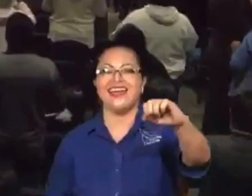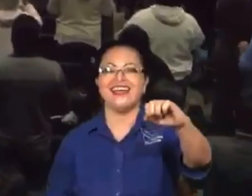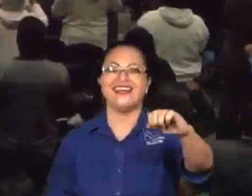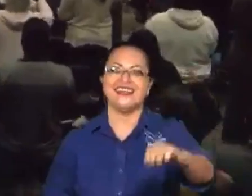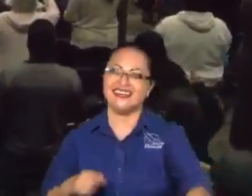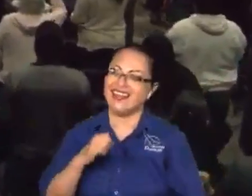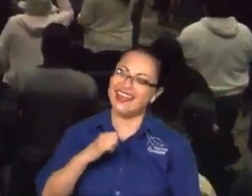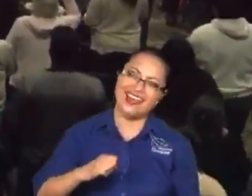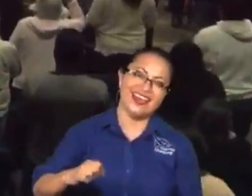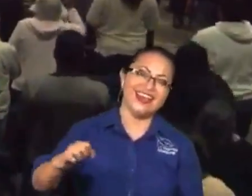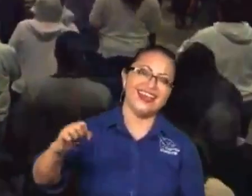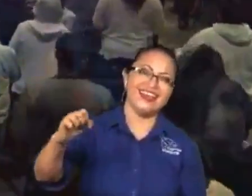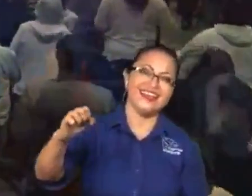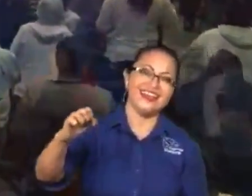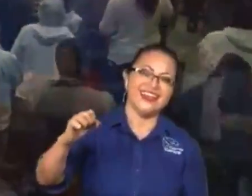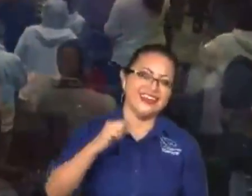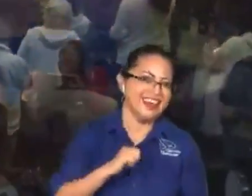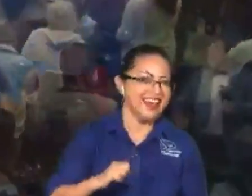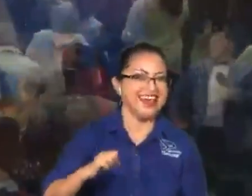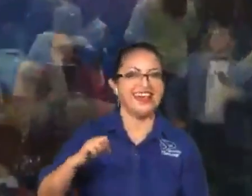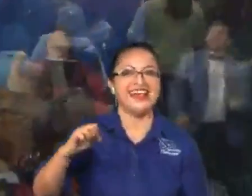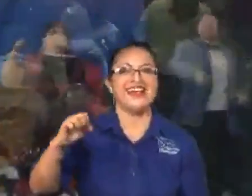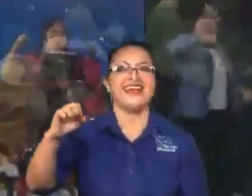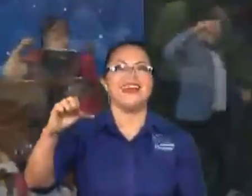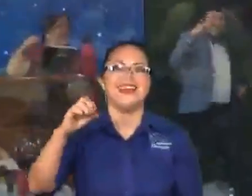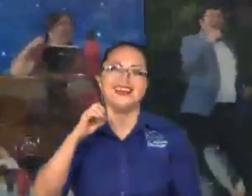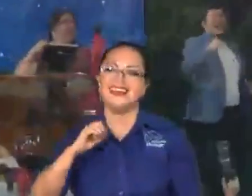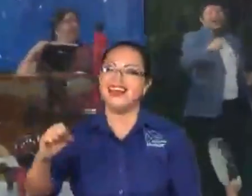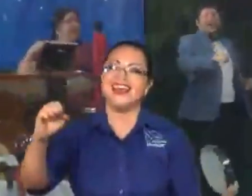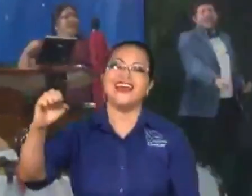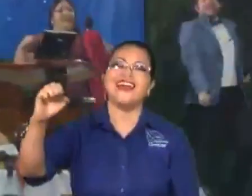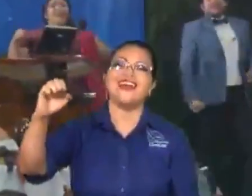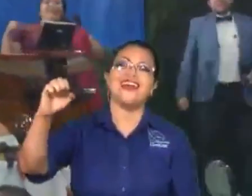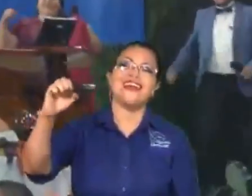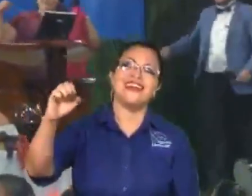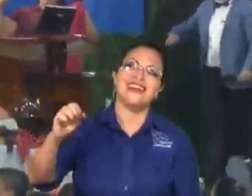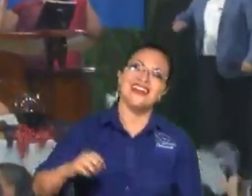¡Que se escuche más fuerte!